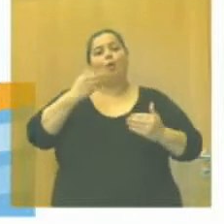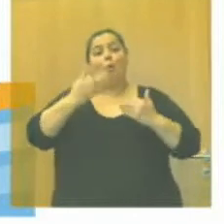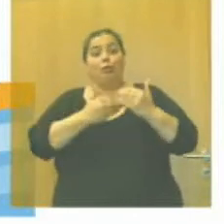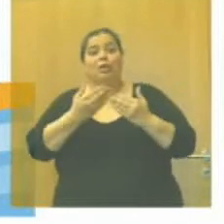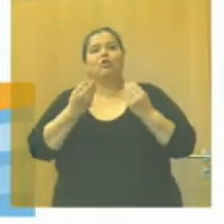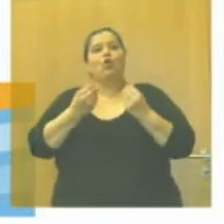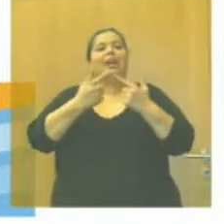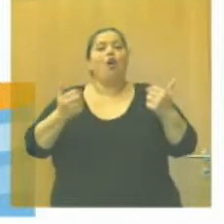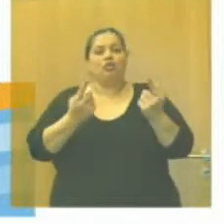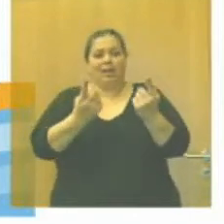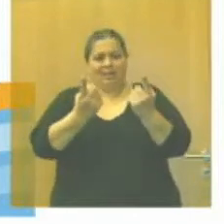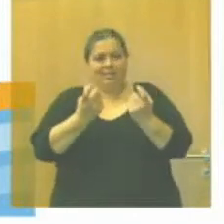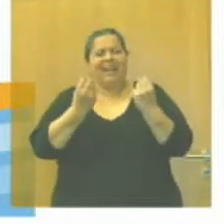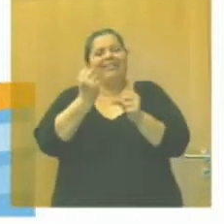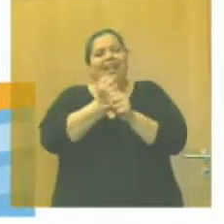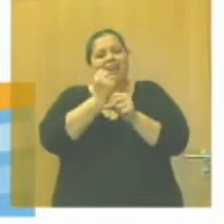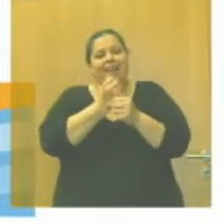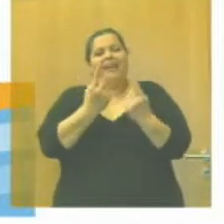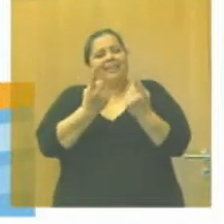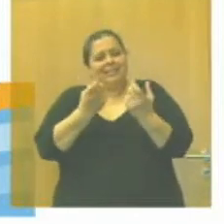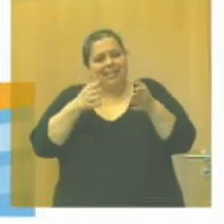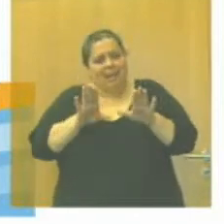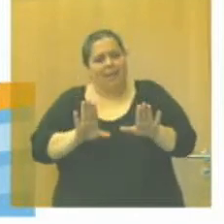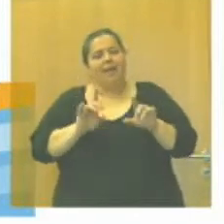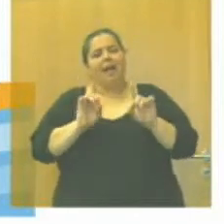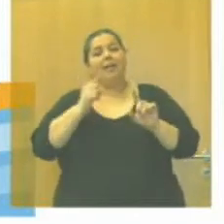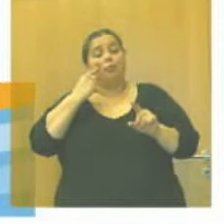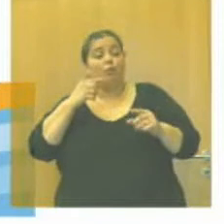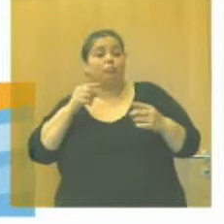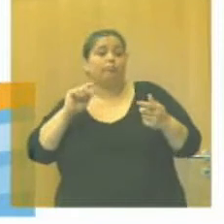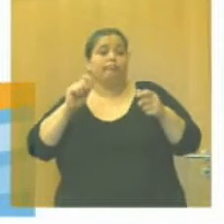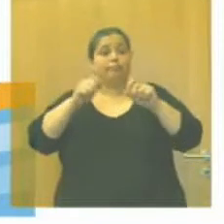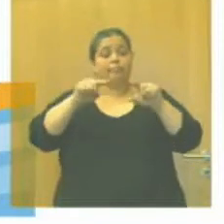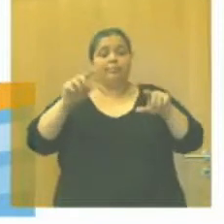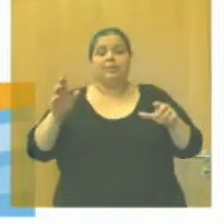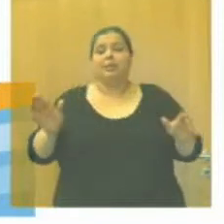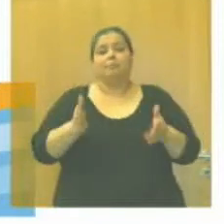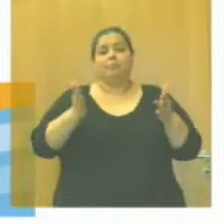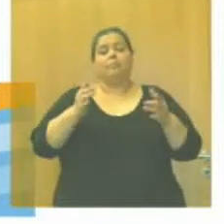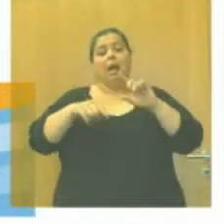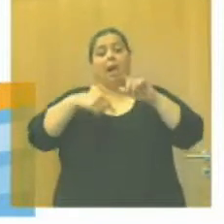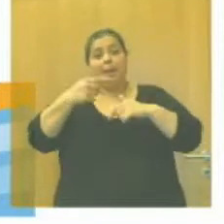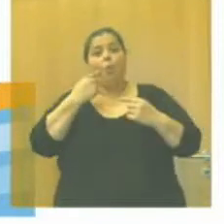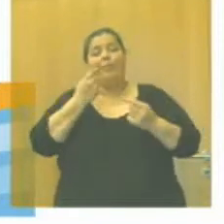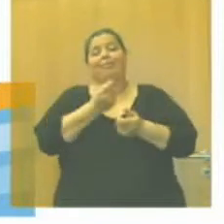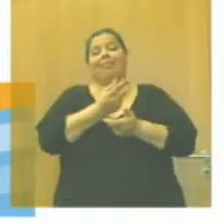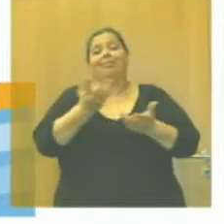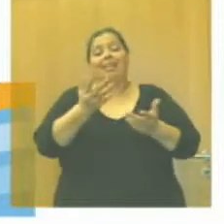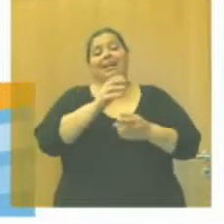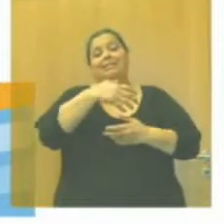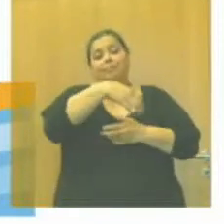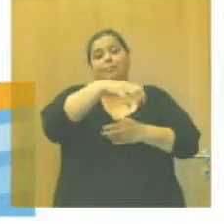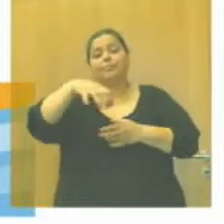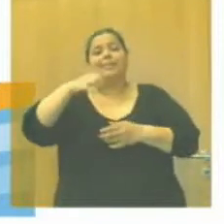cómo, qué tareas a través de las cuales los insumos se convierten en productos, cuántas sesiones de capacitación se llevan a